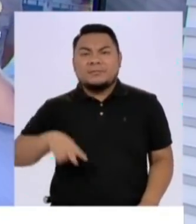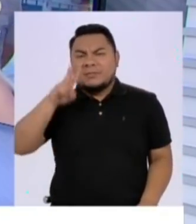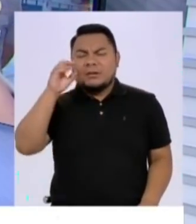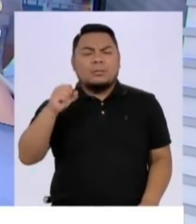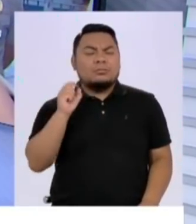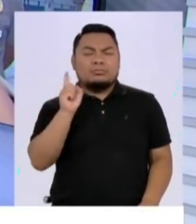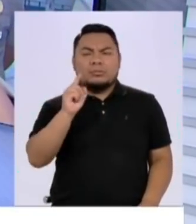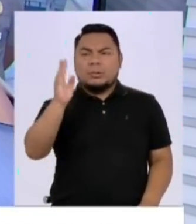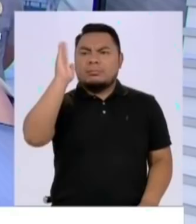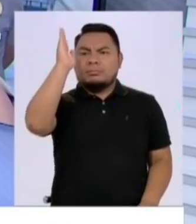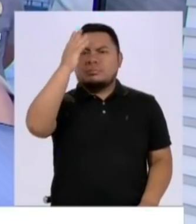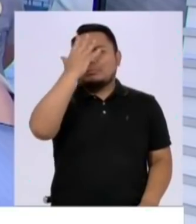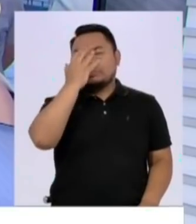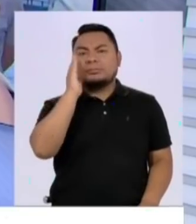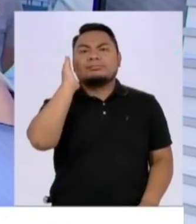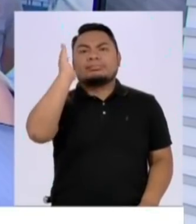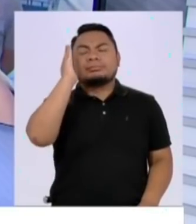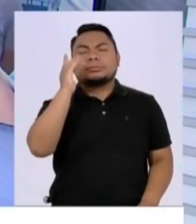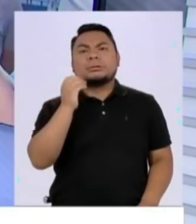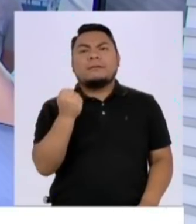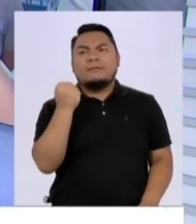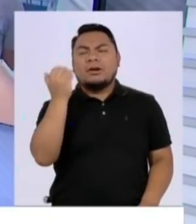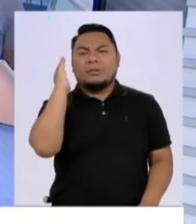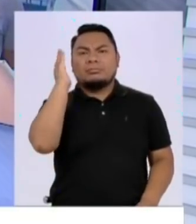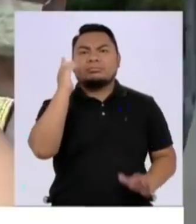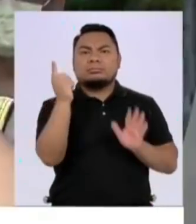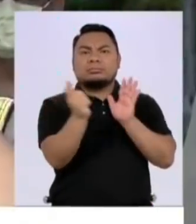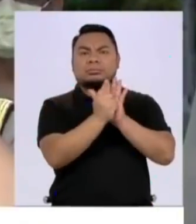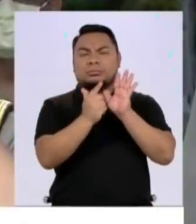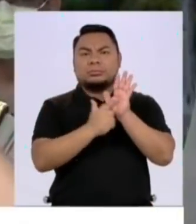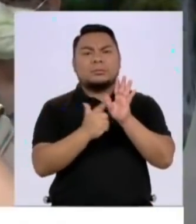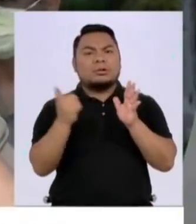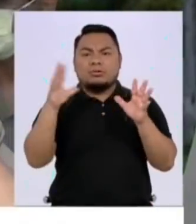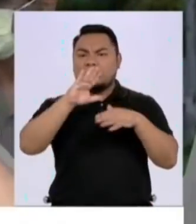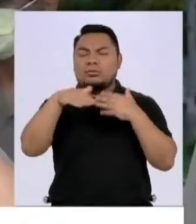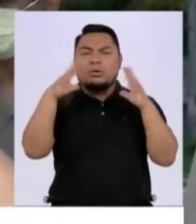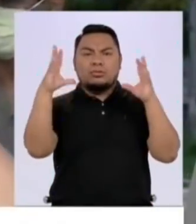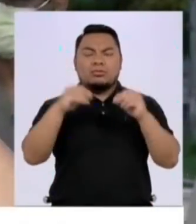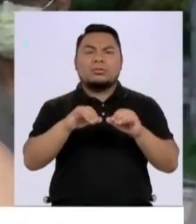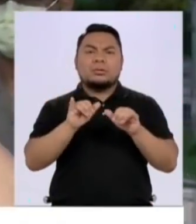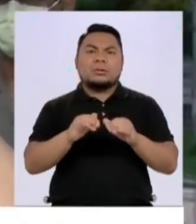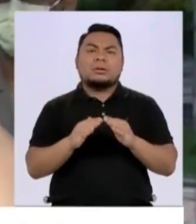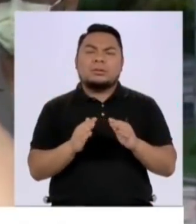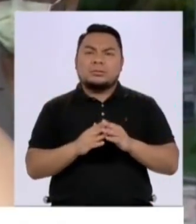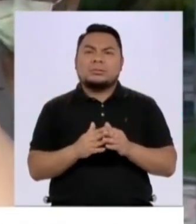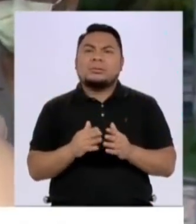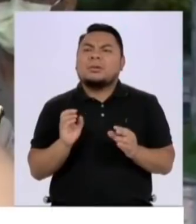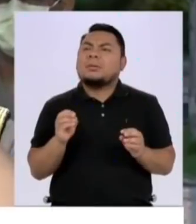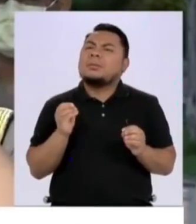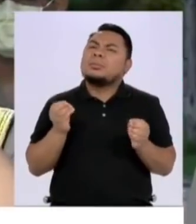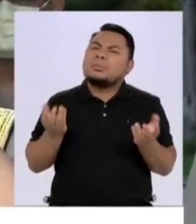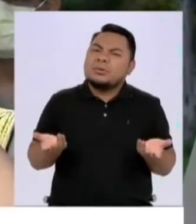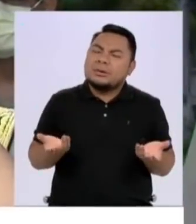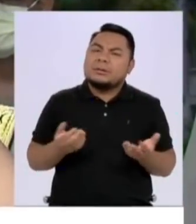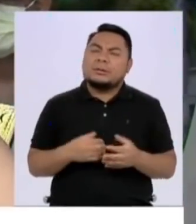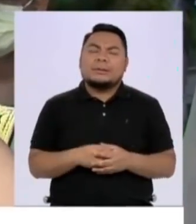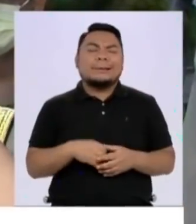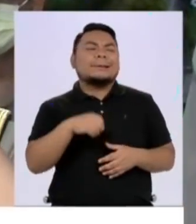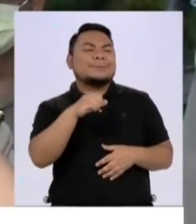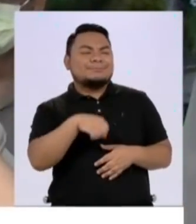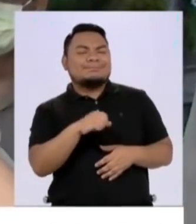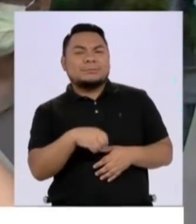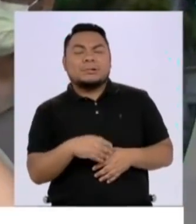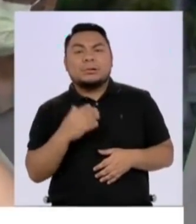contundente y drástica, digamos? Bueno, sí, claro. Lo que hemos evidenciado es